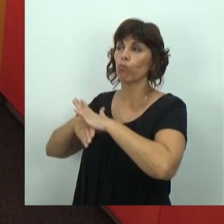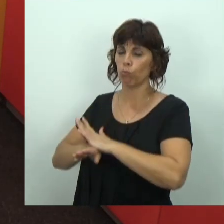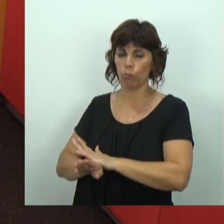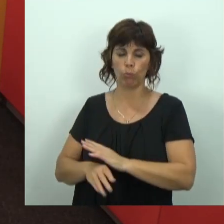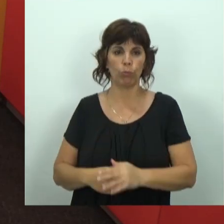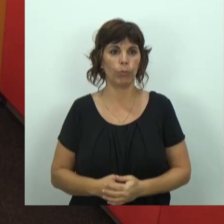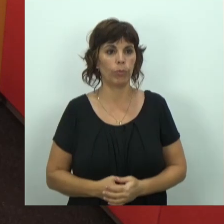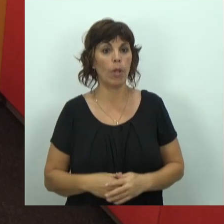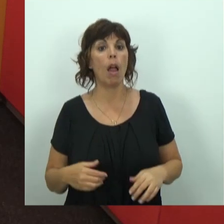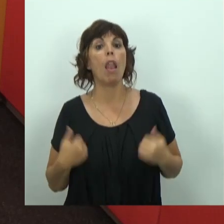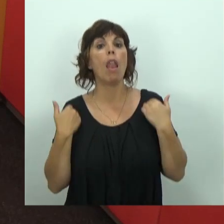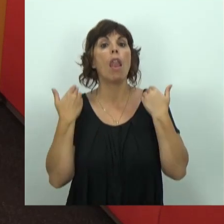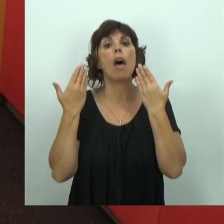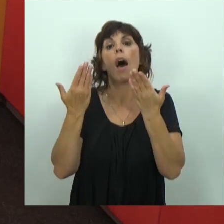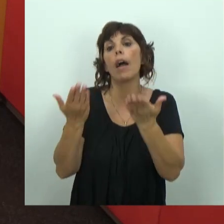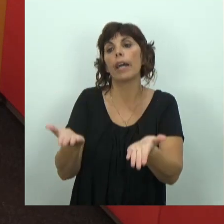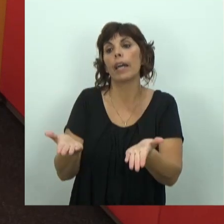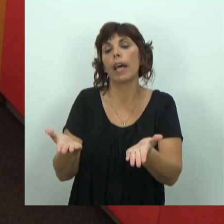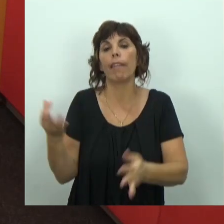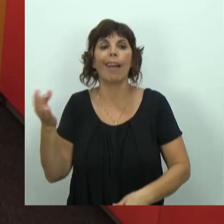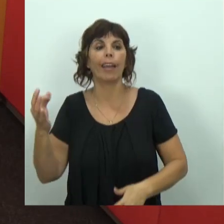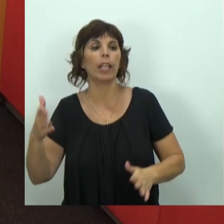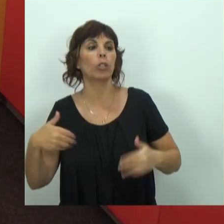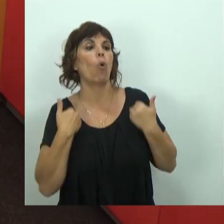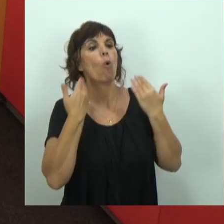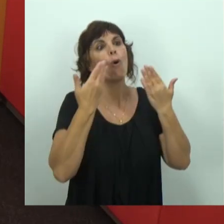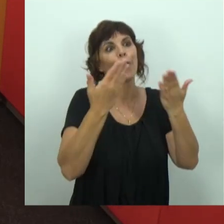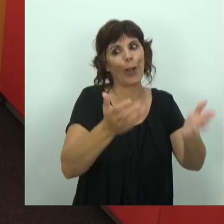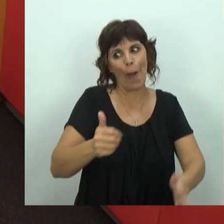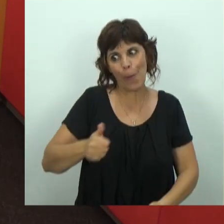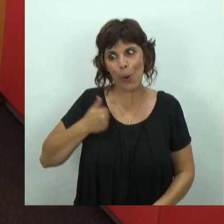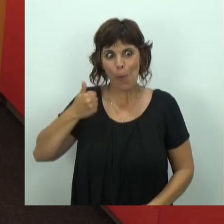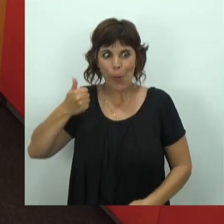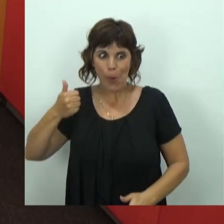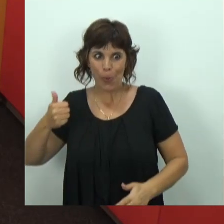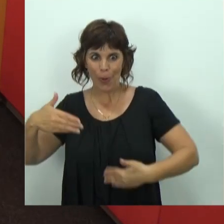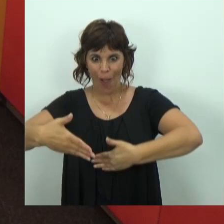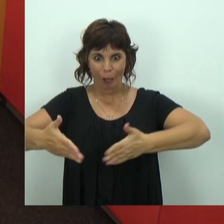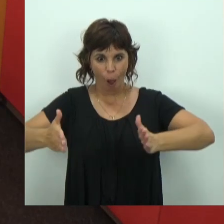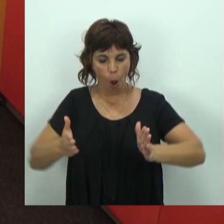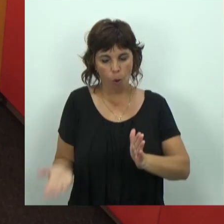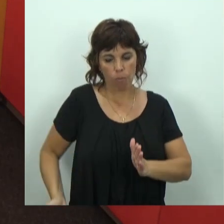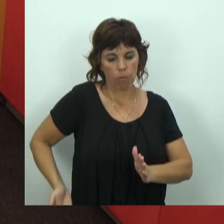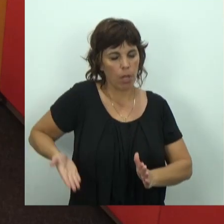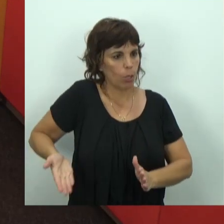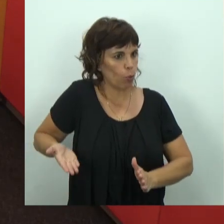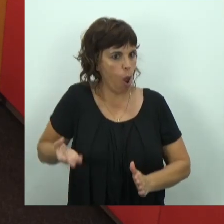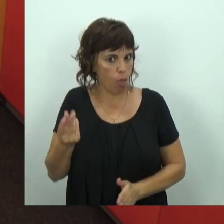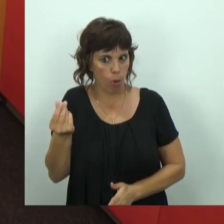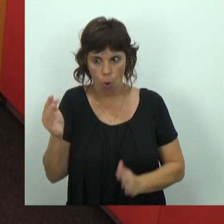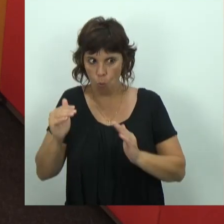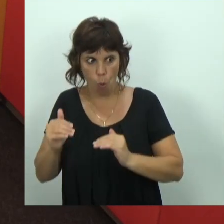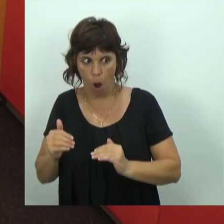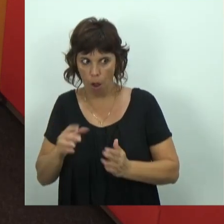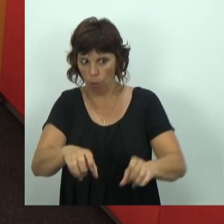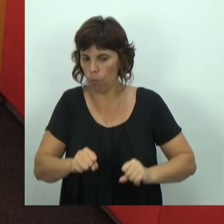Es un regalo, es un privilegio, es un tesoro que no tiene precio,